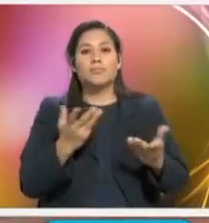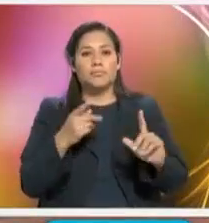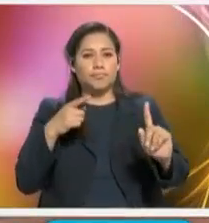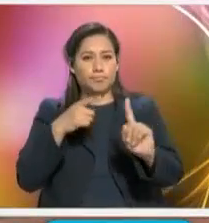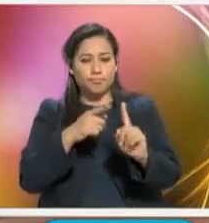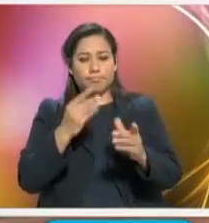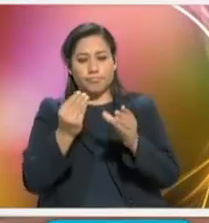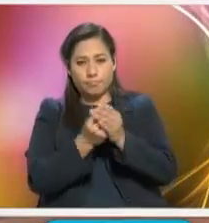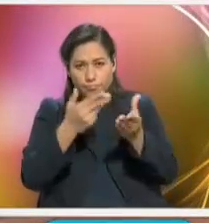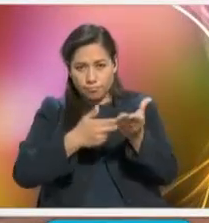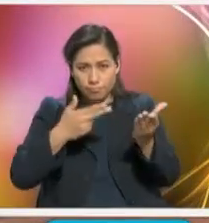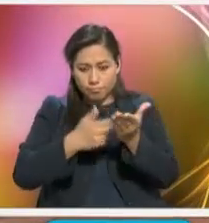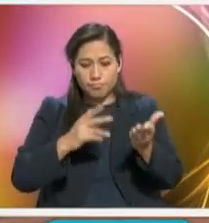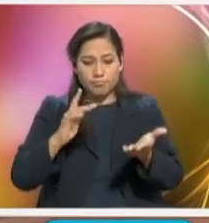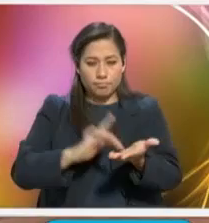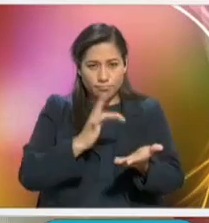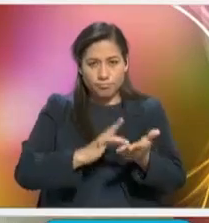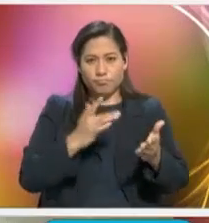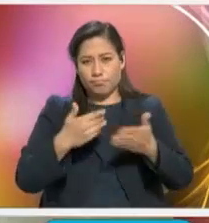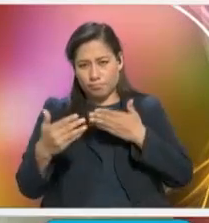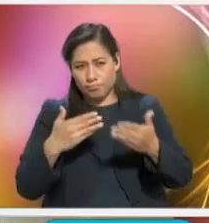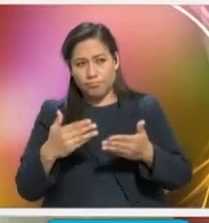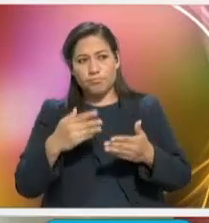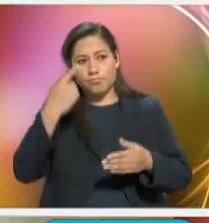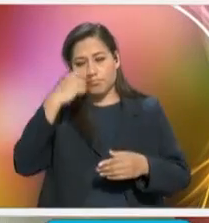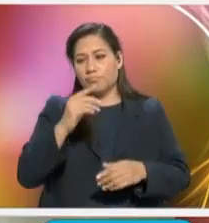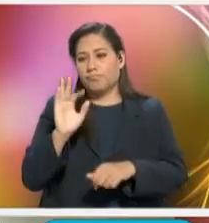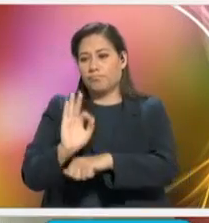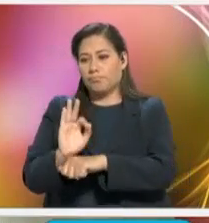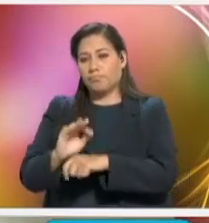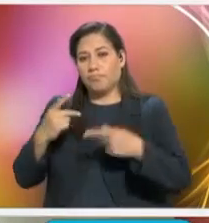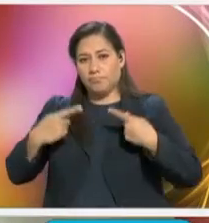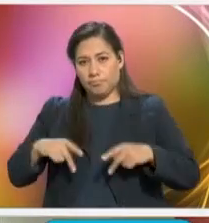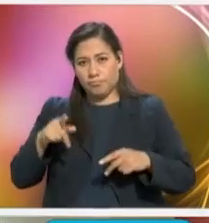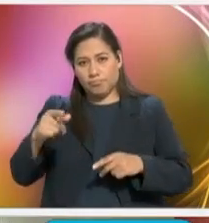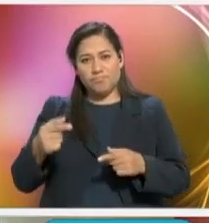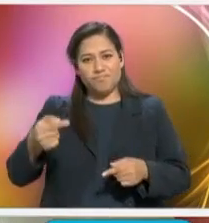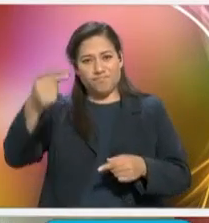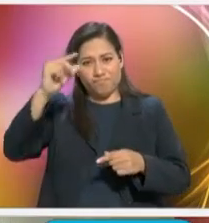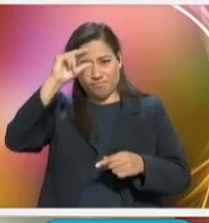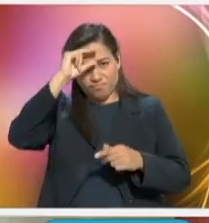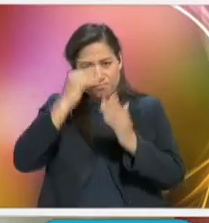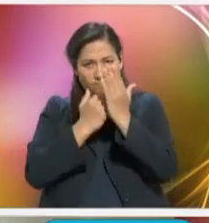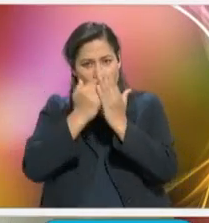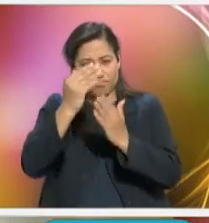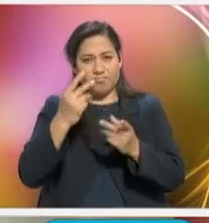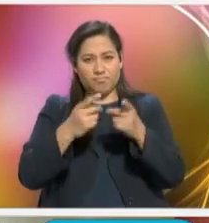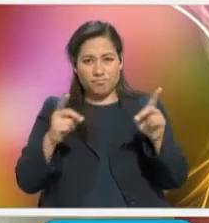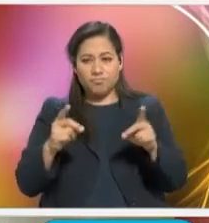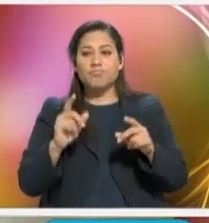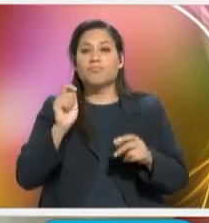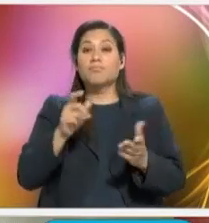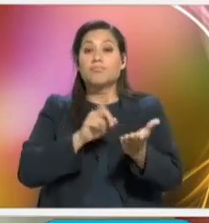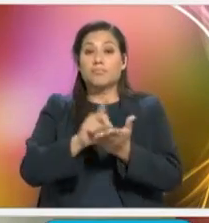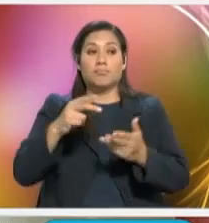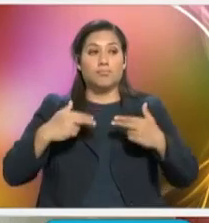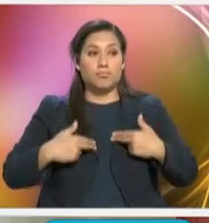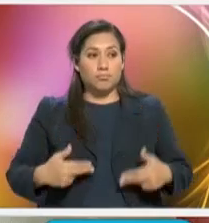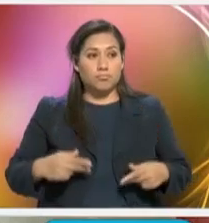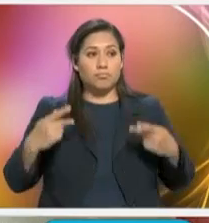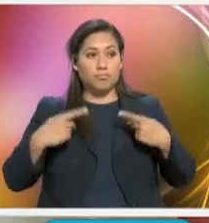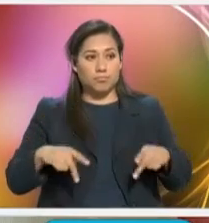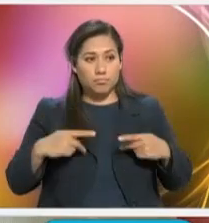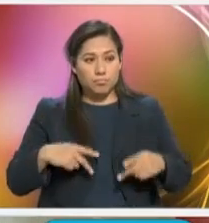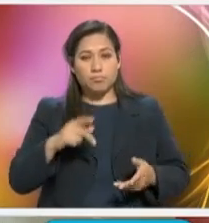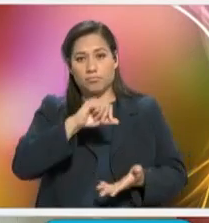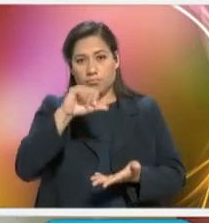focalizando todos los talleres que hacemos de tecnología al desarrollo de la ciudadanía, es decir, con un enfoque completamente de derechos humanos en donde las personas están